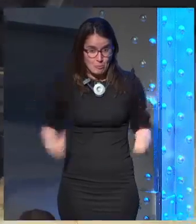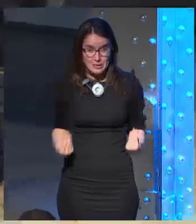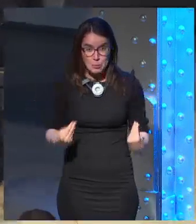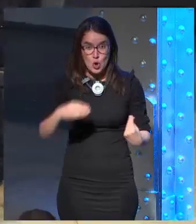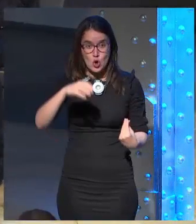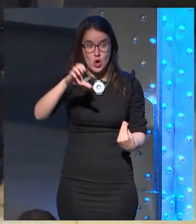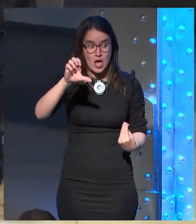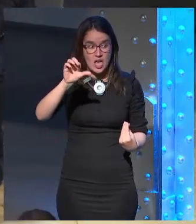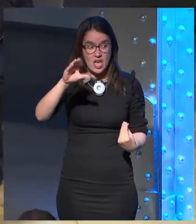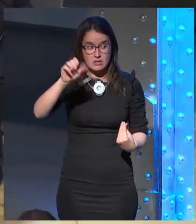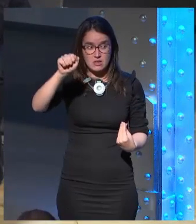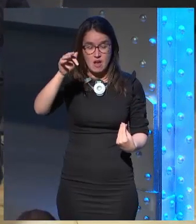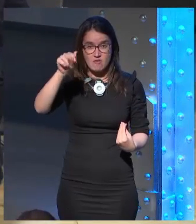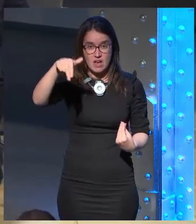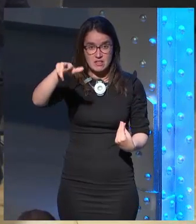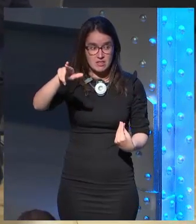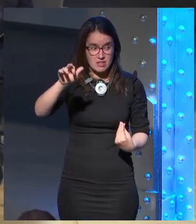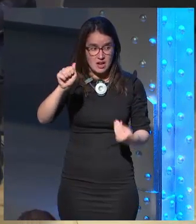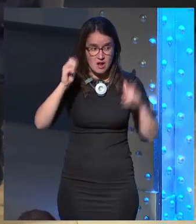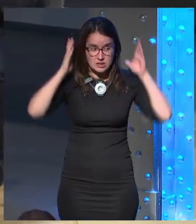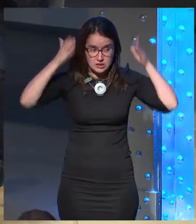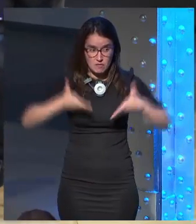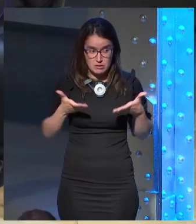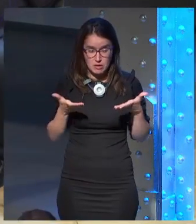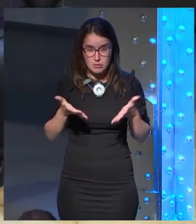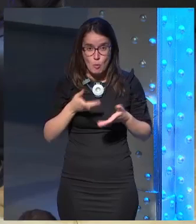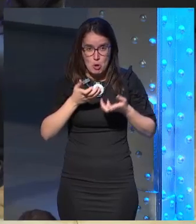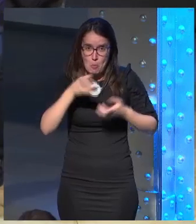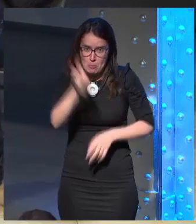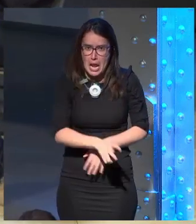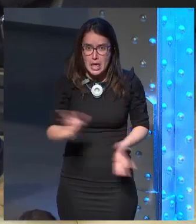Es que eso es. Pero bueno, funciona.